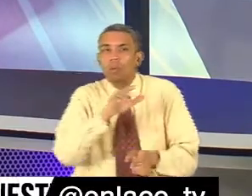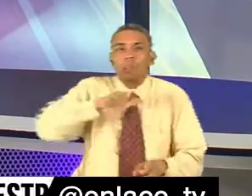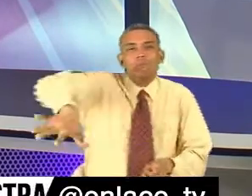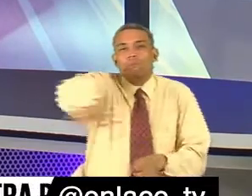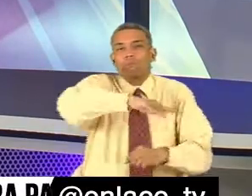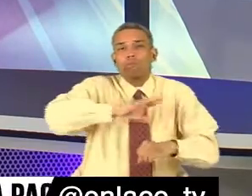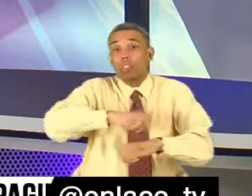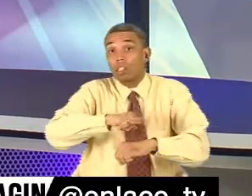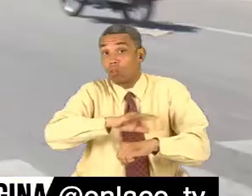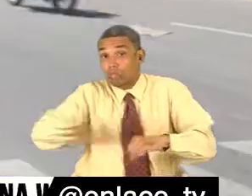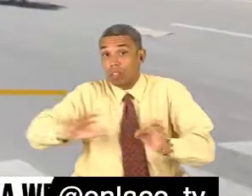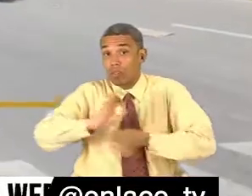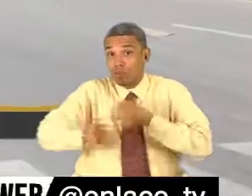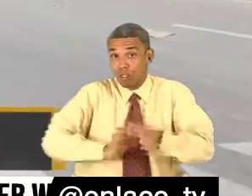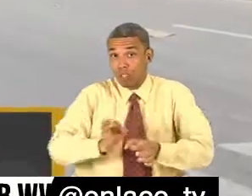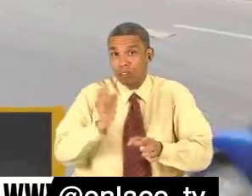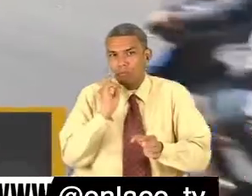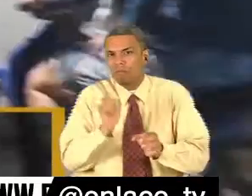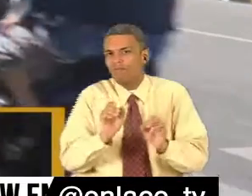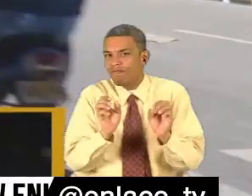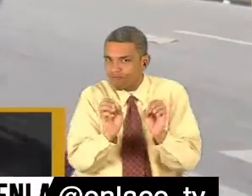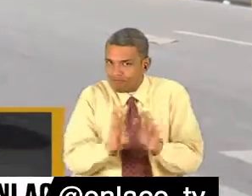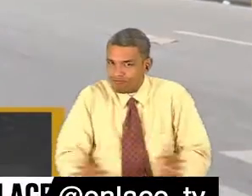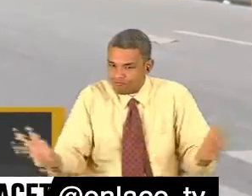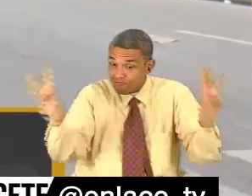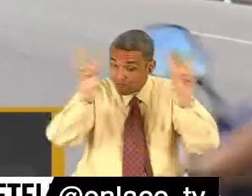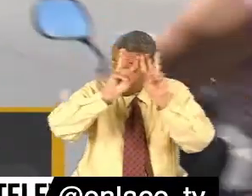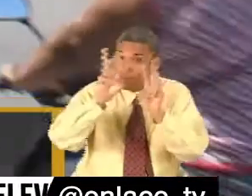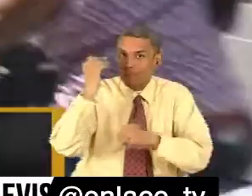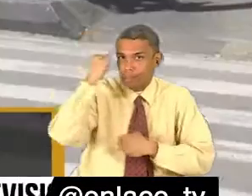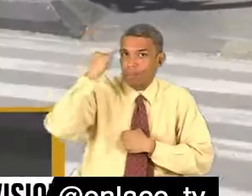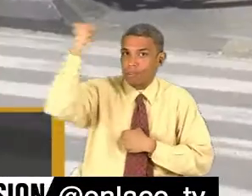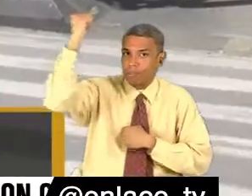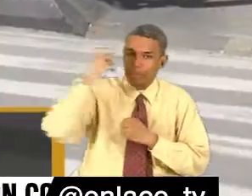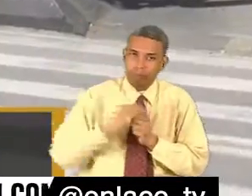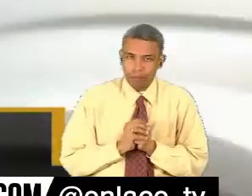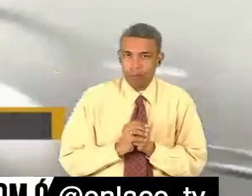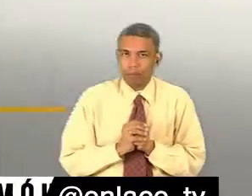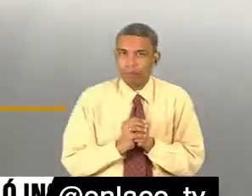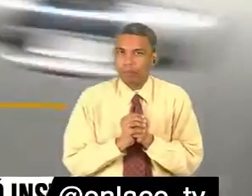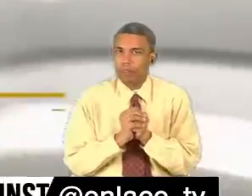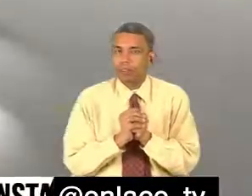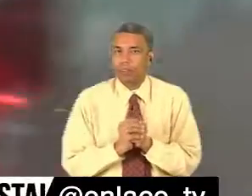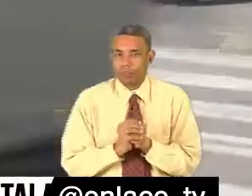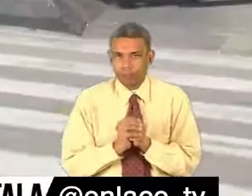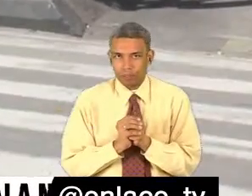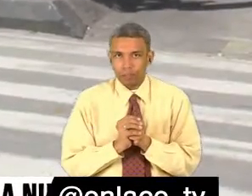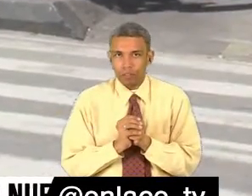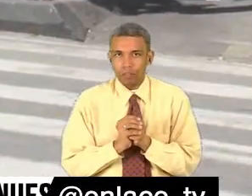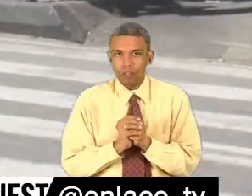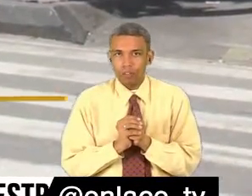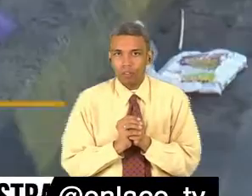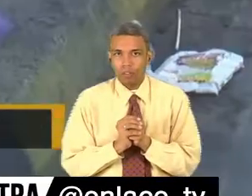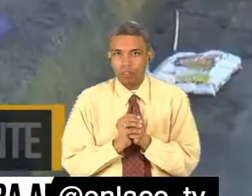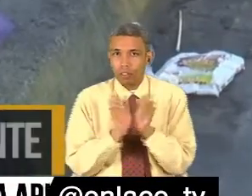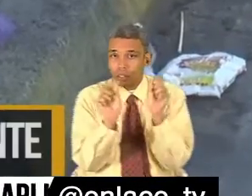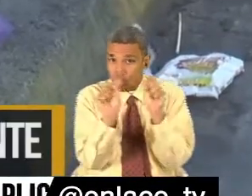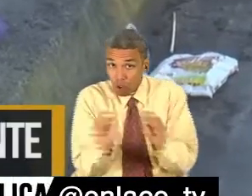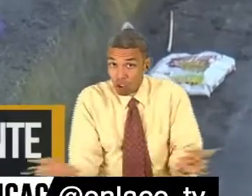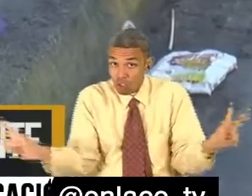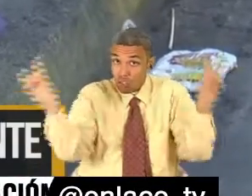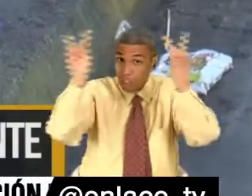Unidas. Esta fecha es una de las principales que impone las Naciones Unidas en el mundo y la utilizan para fomentar la sensibilización sobre